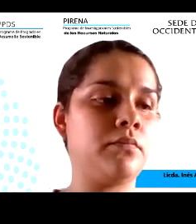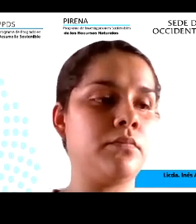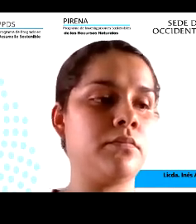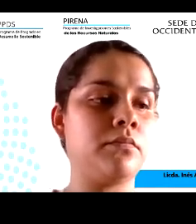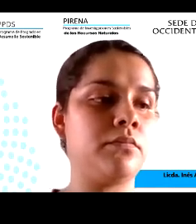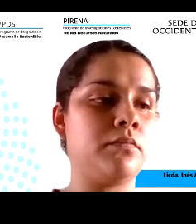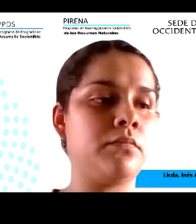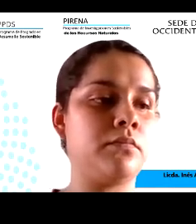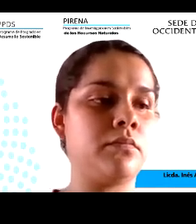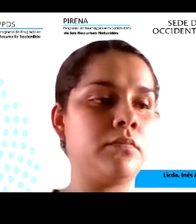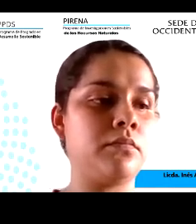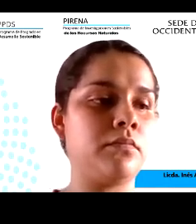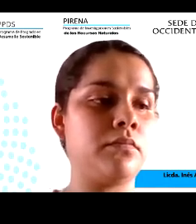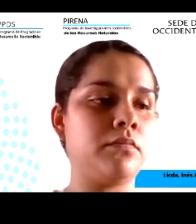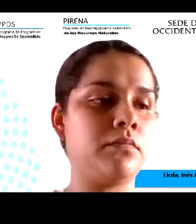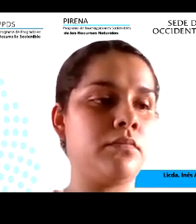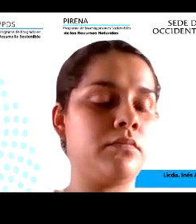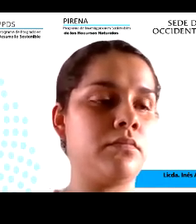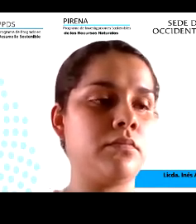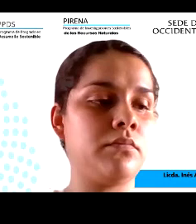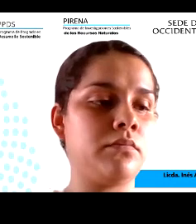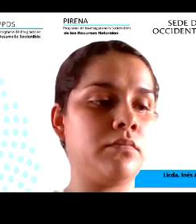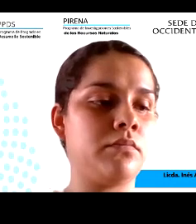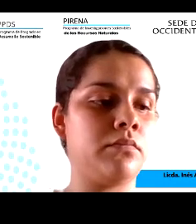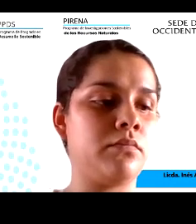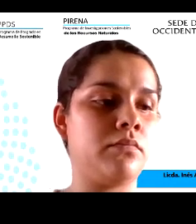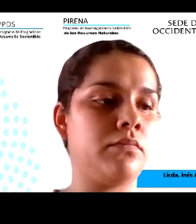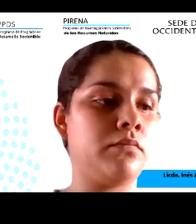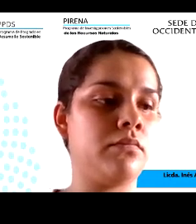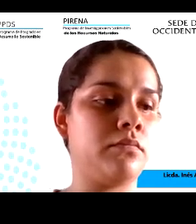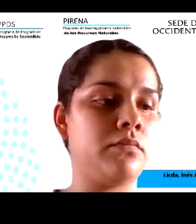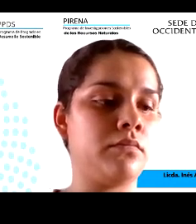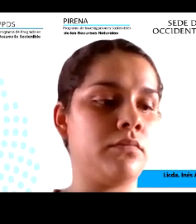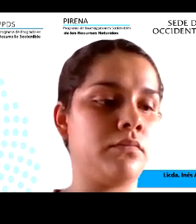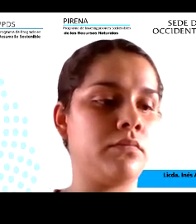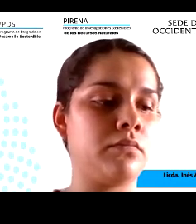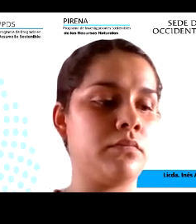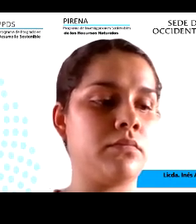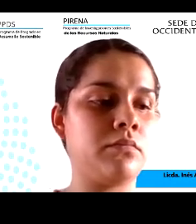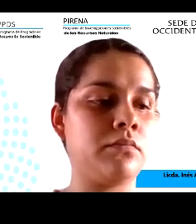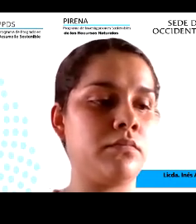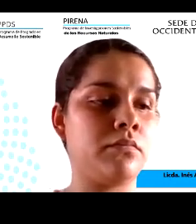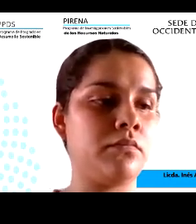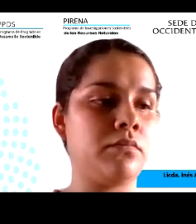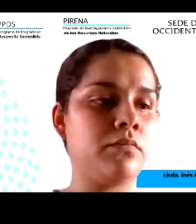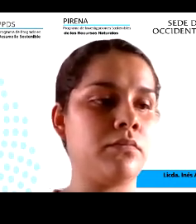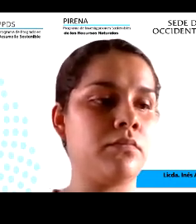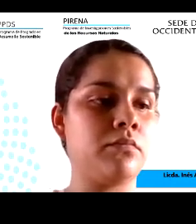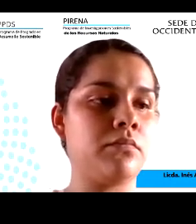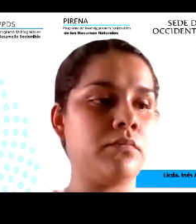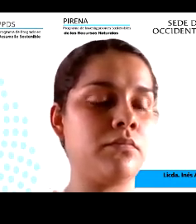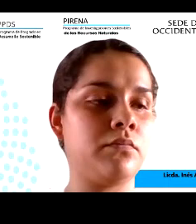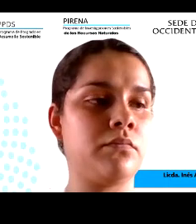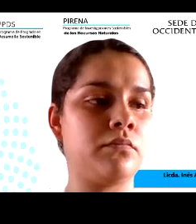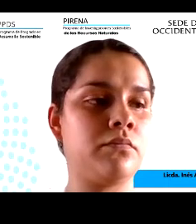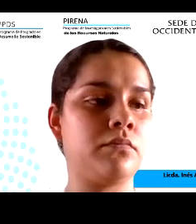las infraestructuras lineales. Hay otros modelos, como por ejemplo los de Guruksaga, otros que de la distancia, de estructurales, que no me